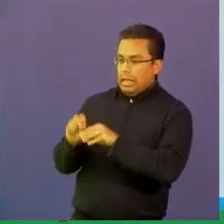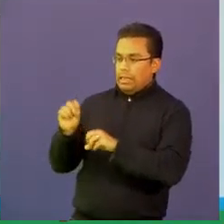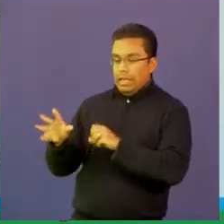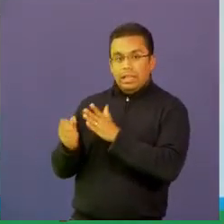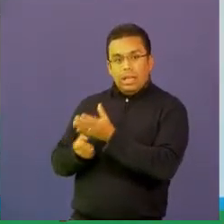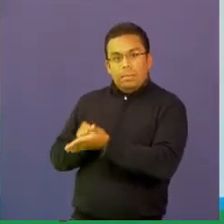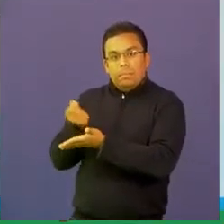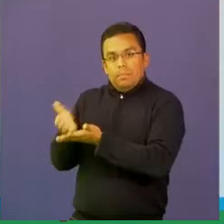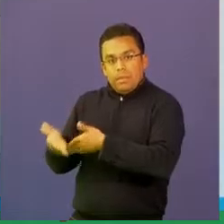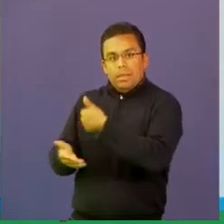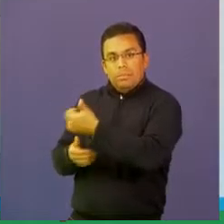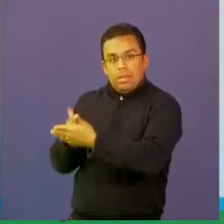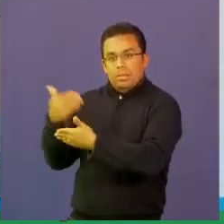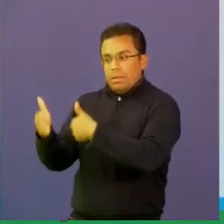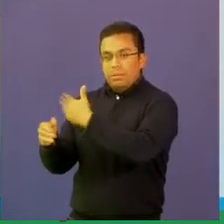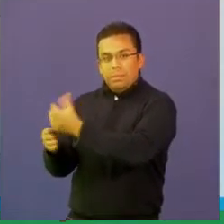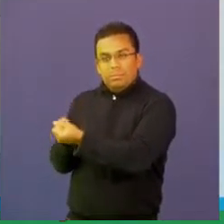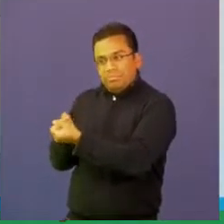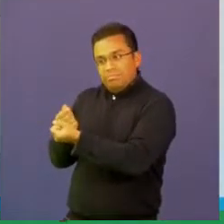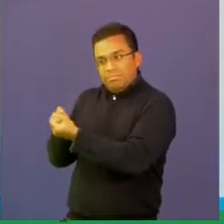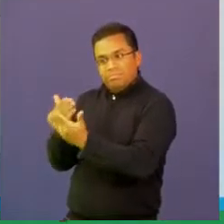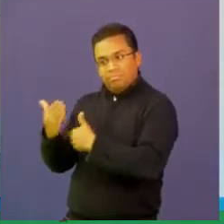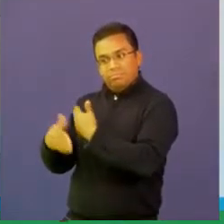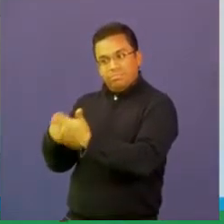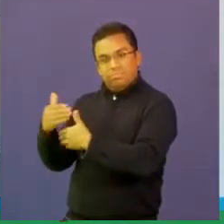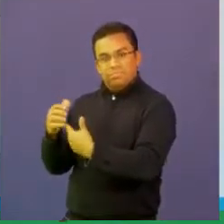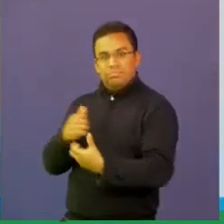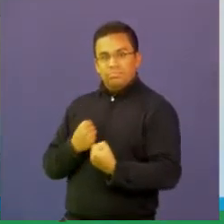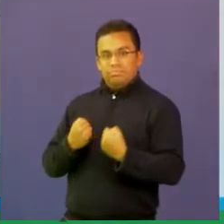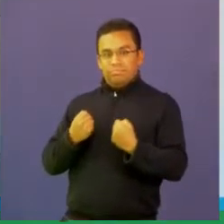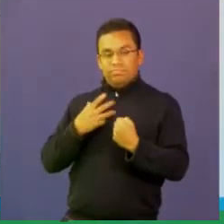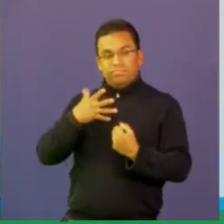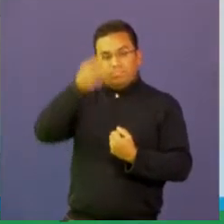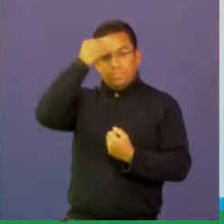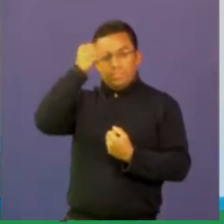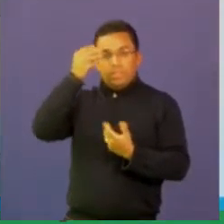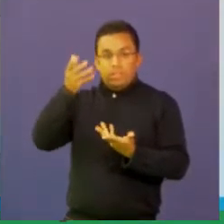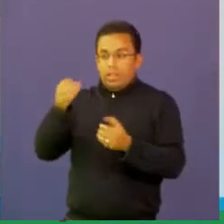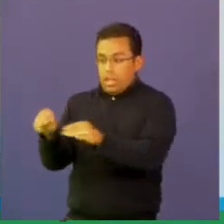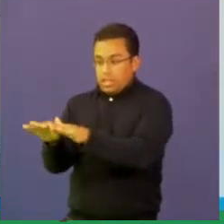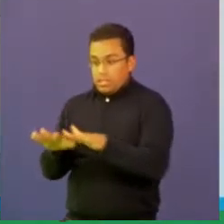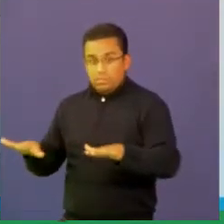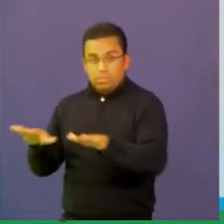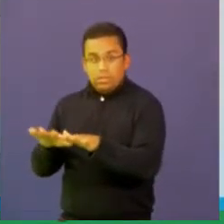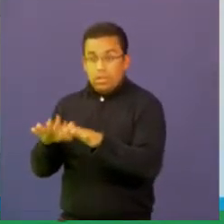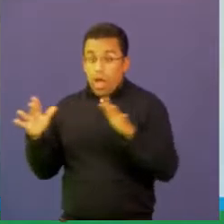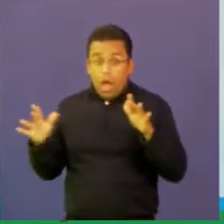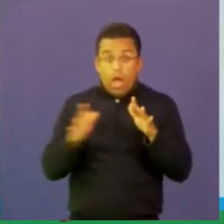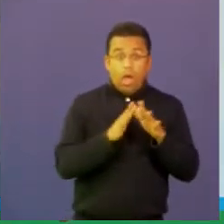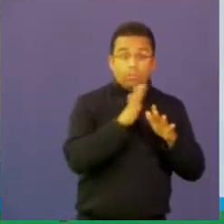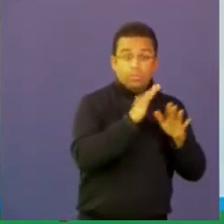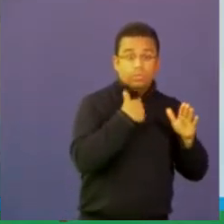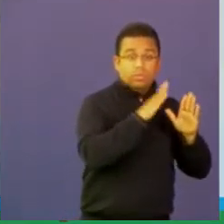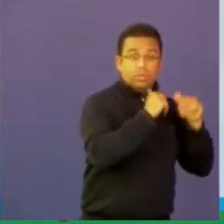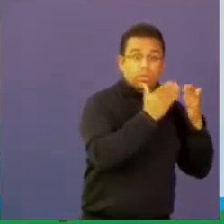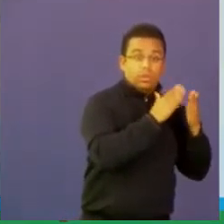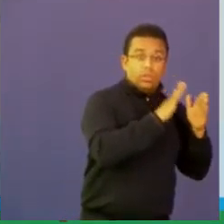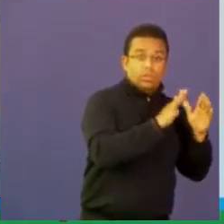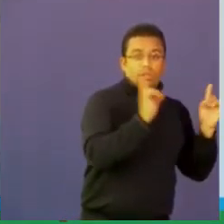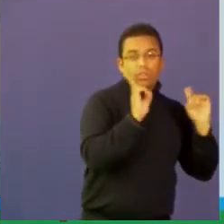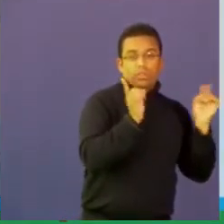proceso de aprendizaje a través de otros espacios que no tienen que ver con el espacio virtual de